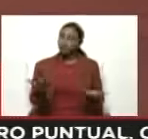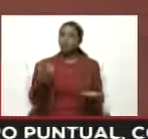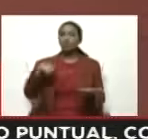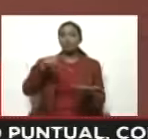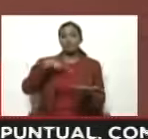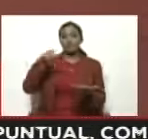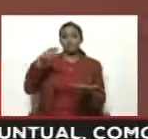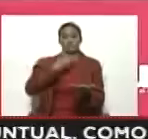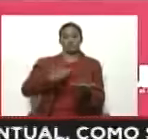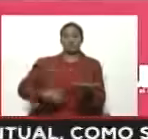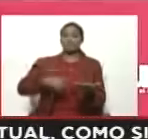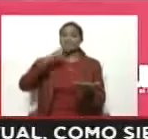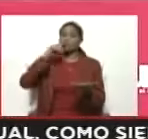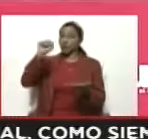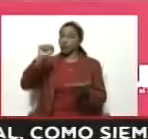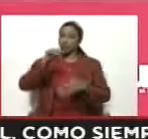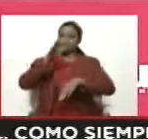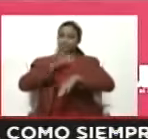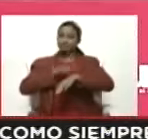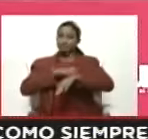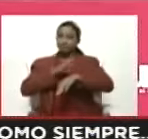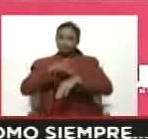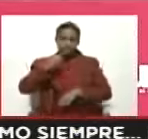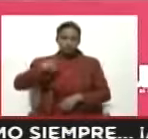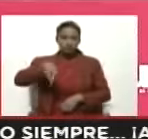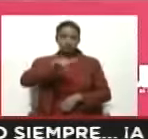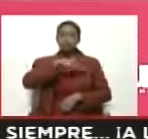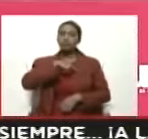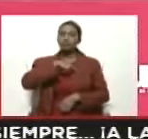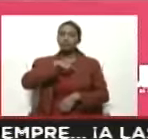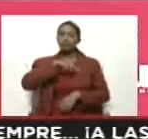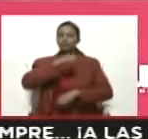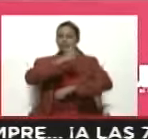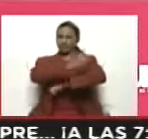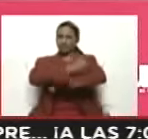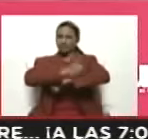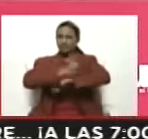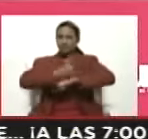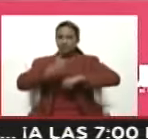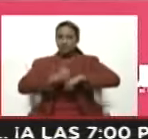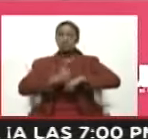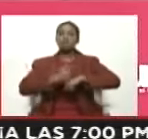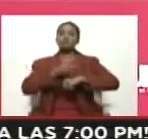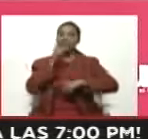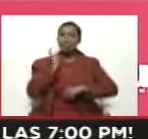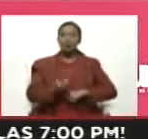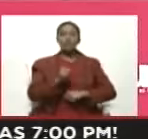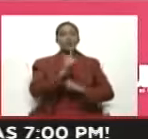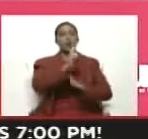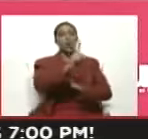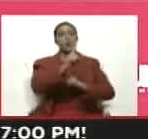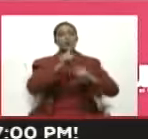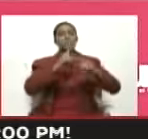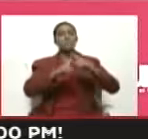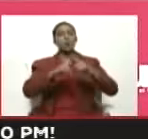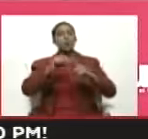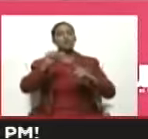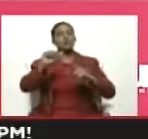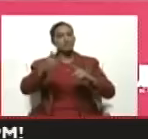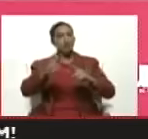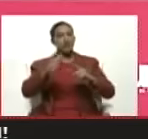presidente. El presidente nos dio la tarea de que cada 1x10 debe tener, de las